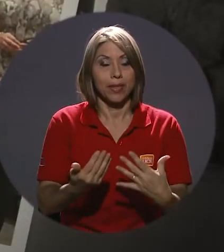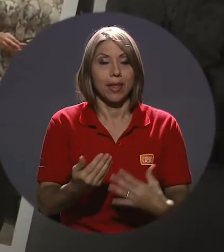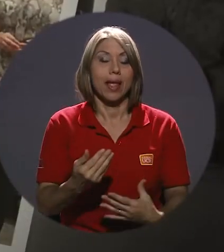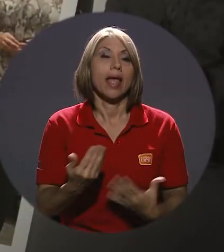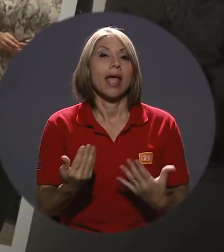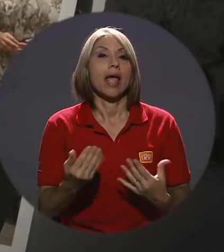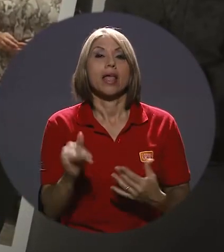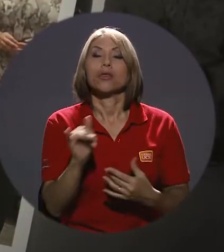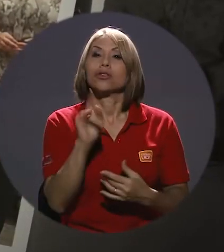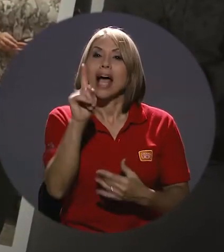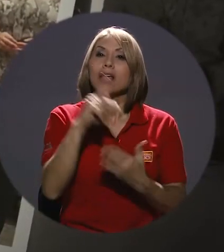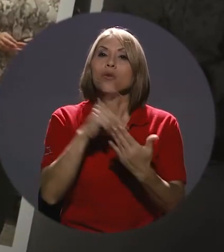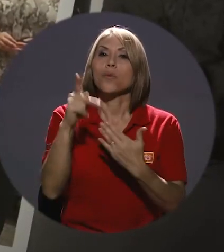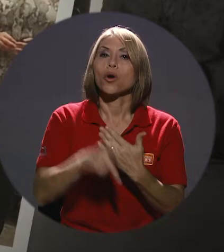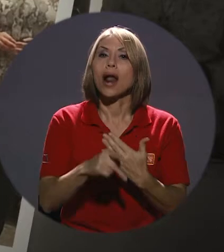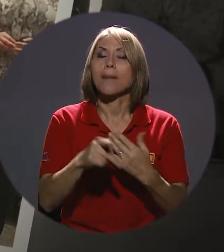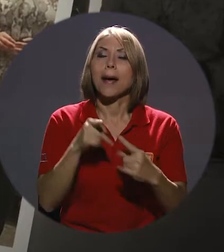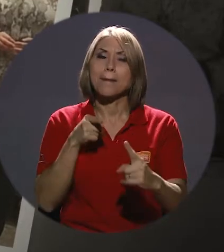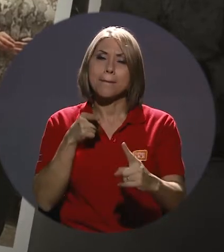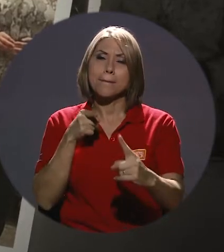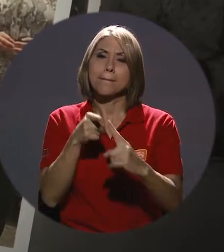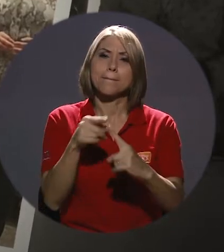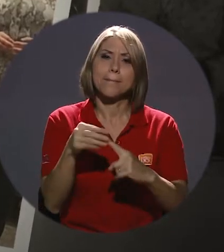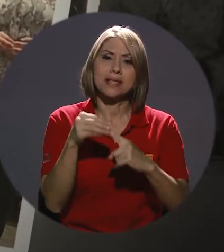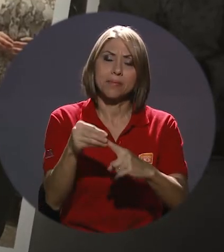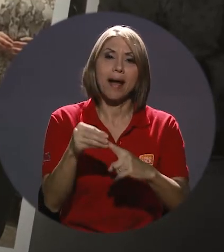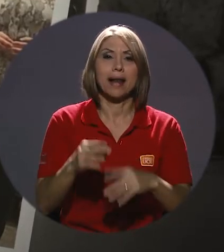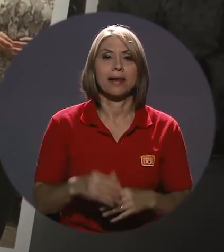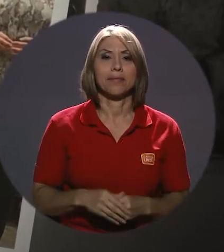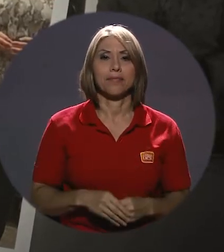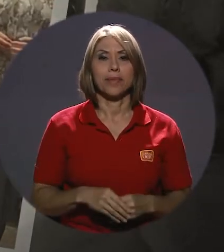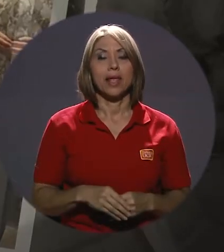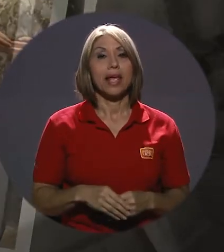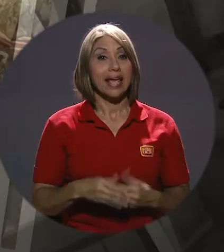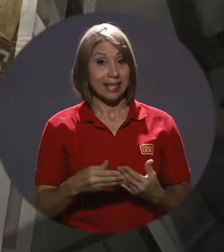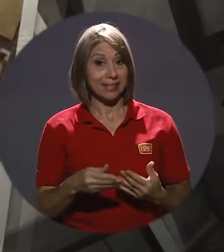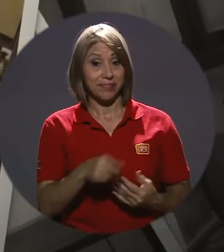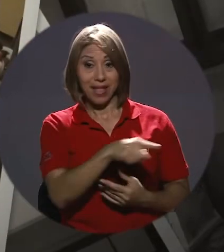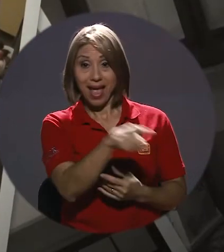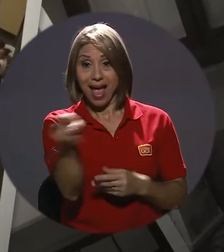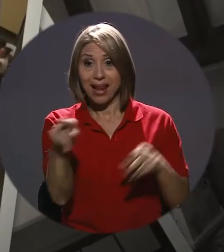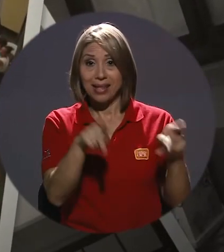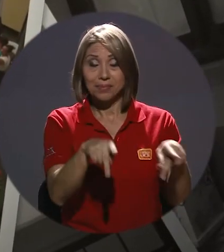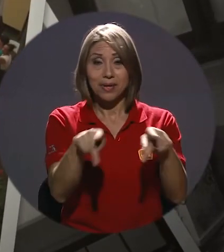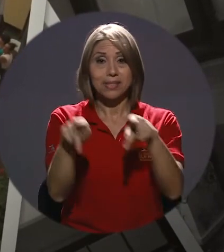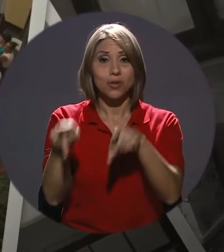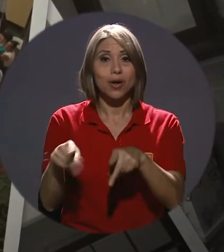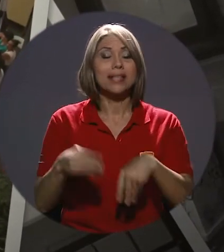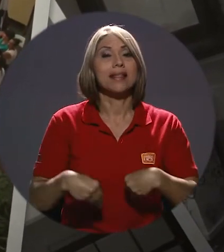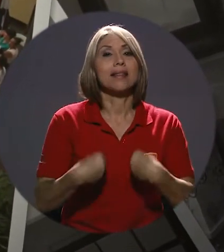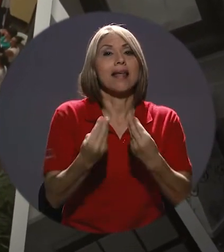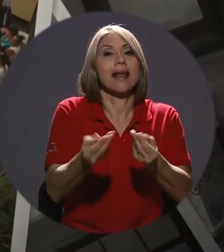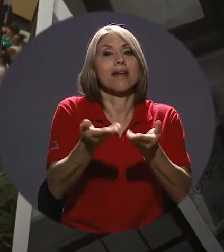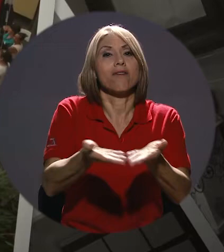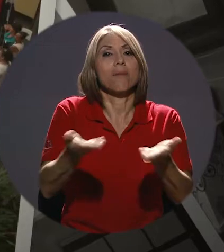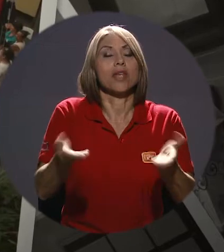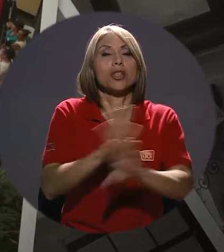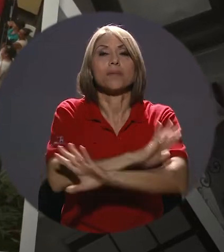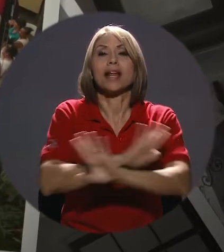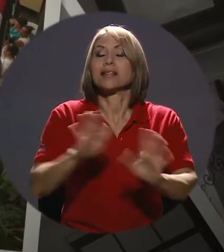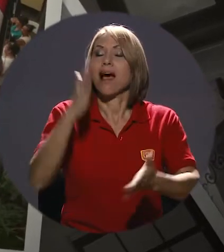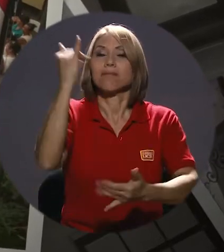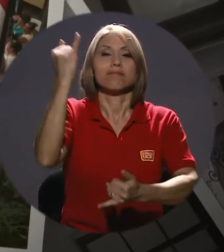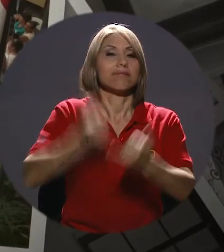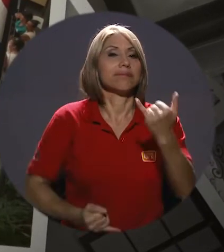emprendedurismo, ¿verdad? Entonces hay un programa que tiene como principal fin darle herramientas a las personas para